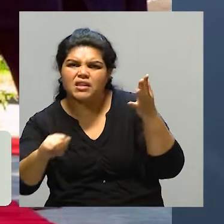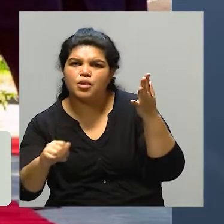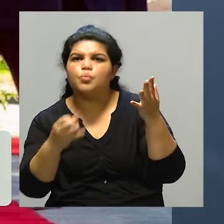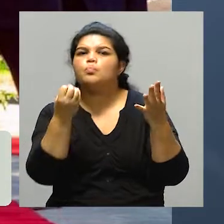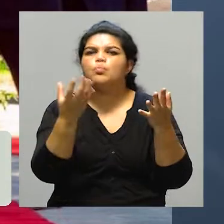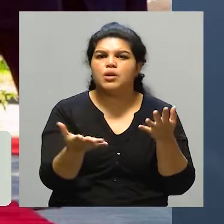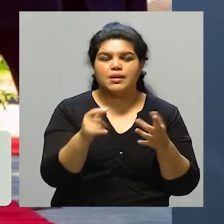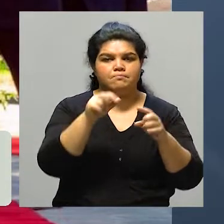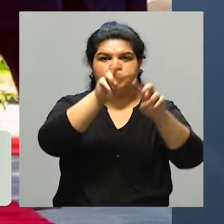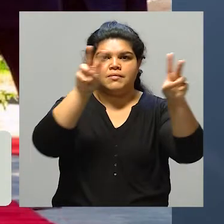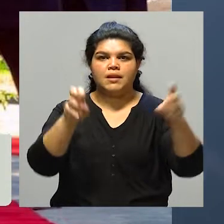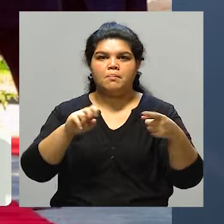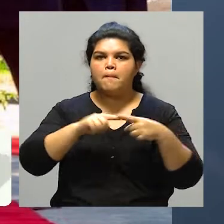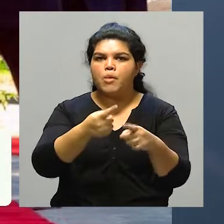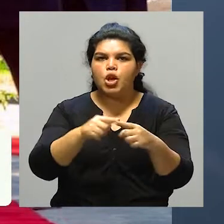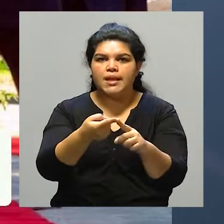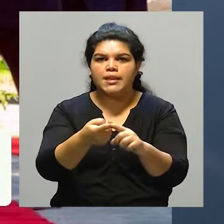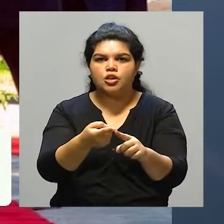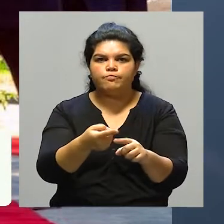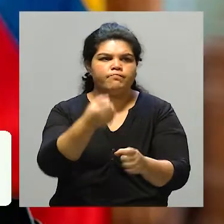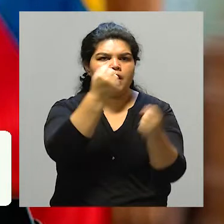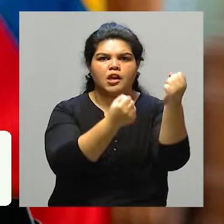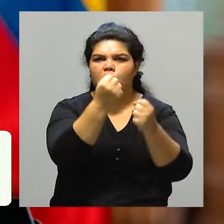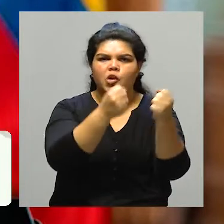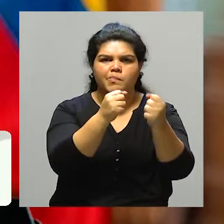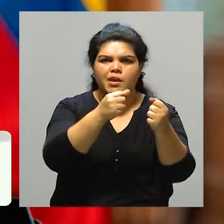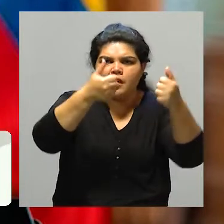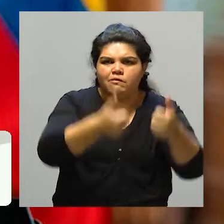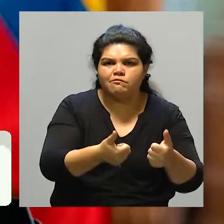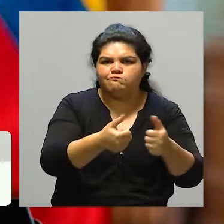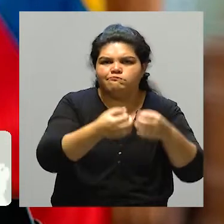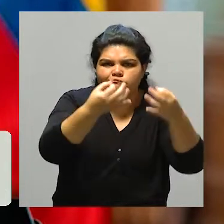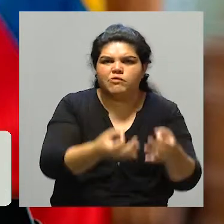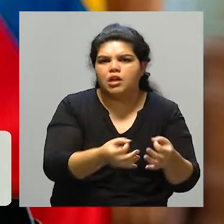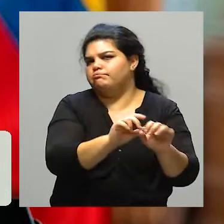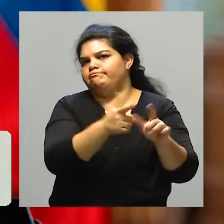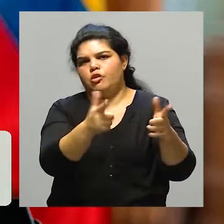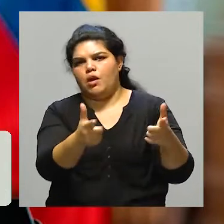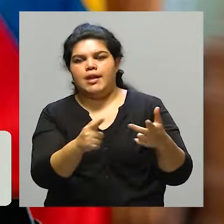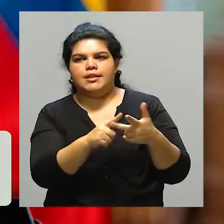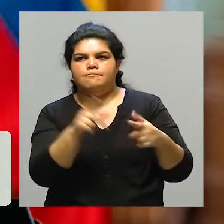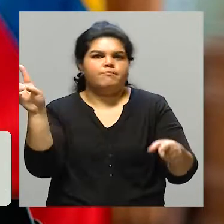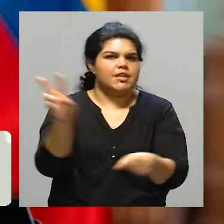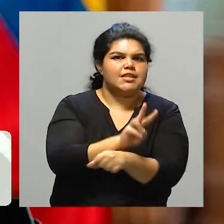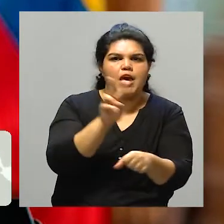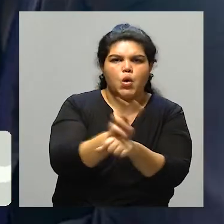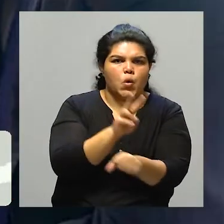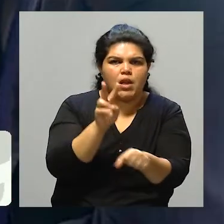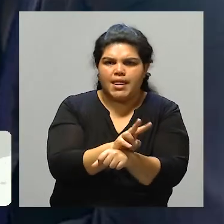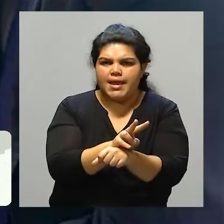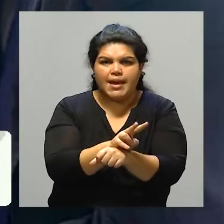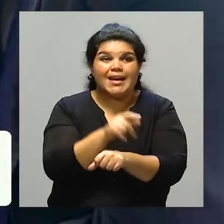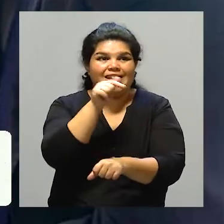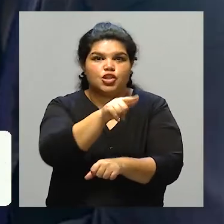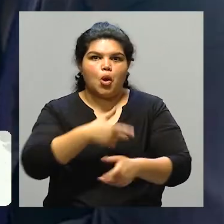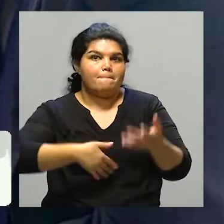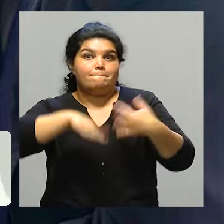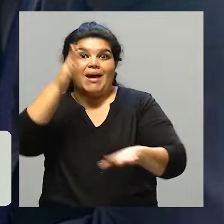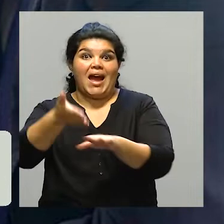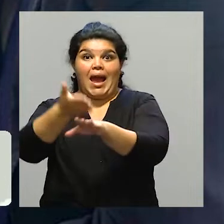intermedia del país que se llama Bucaramanga, que viene disputándole como ese segundo lugar al candidato oficialista,